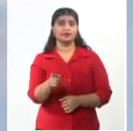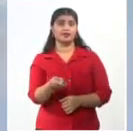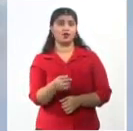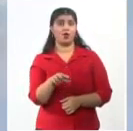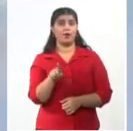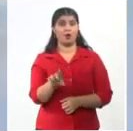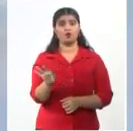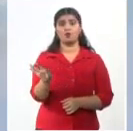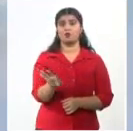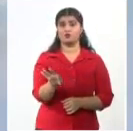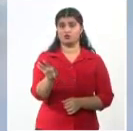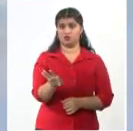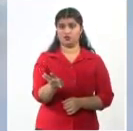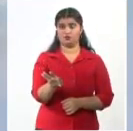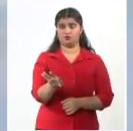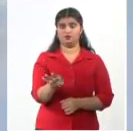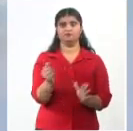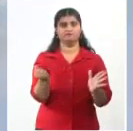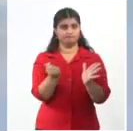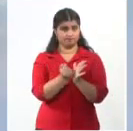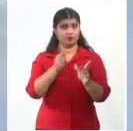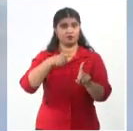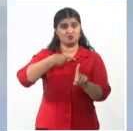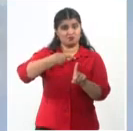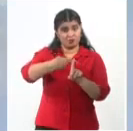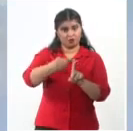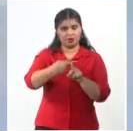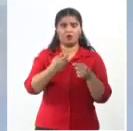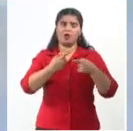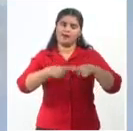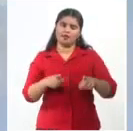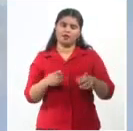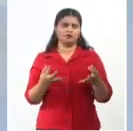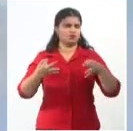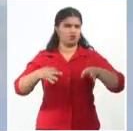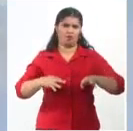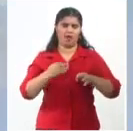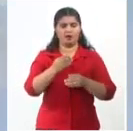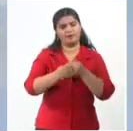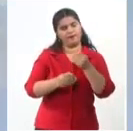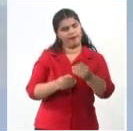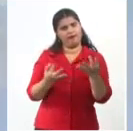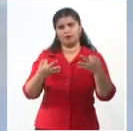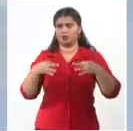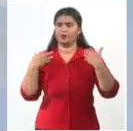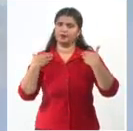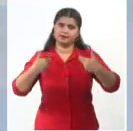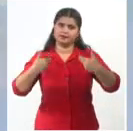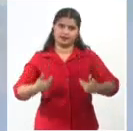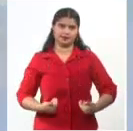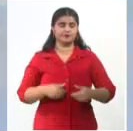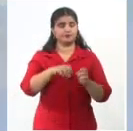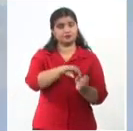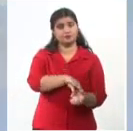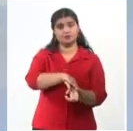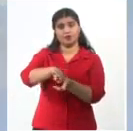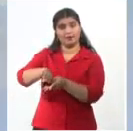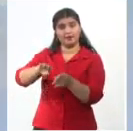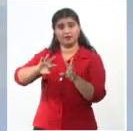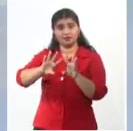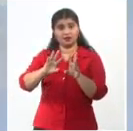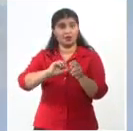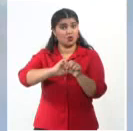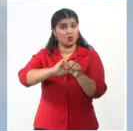96,1%, con una evolución clínica estable. Se acumulan durante toda la pandemia